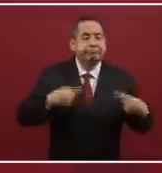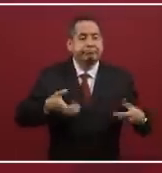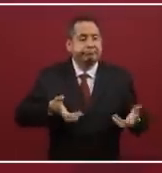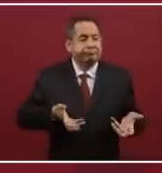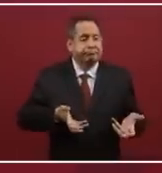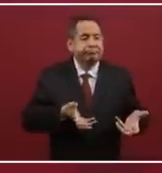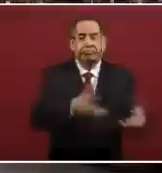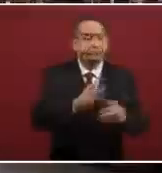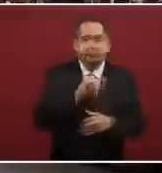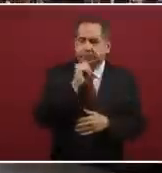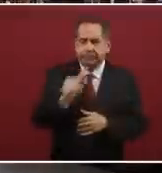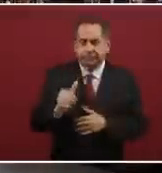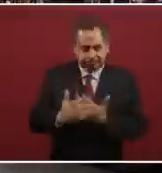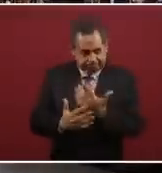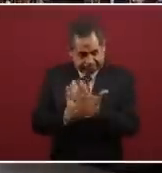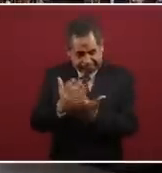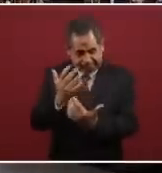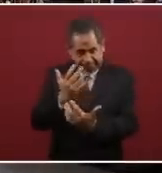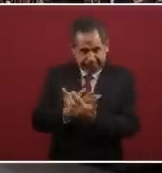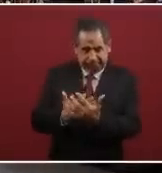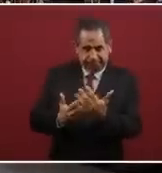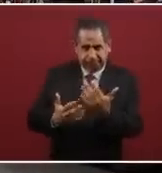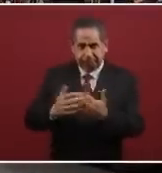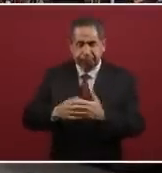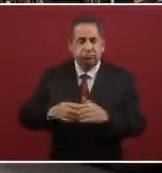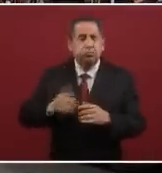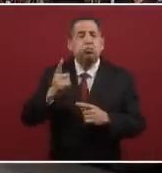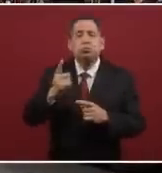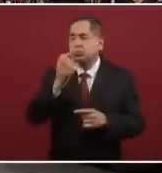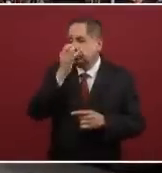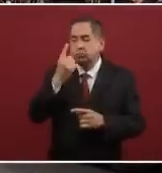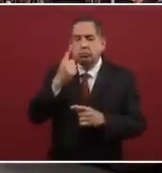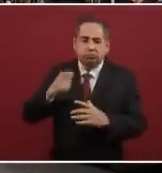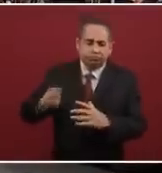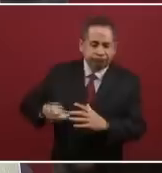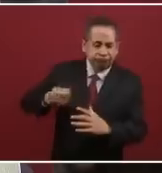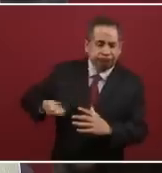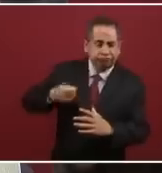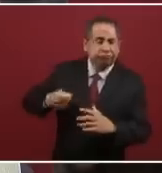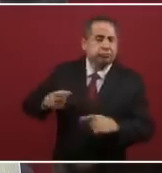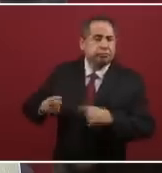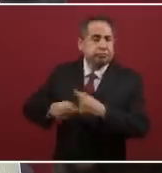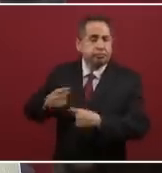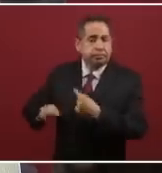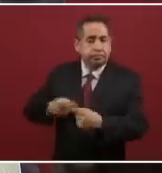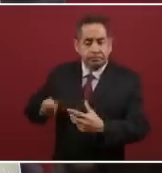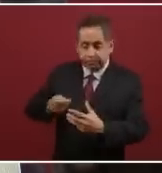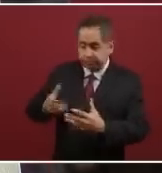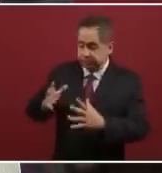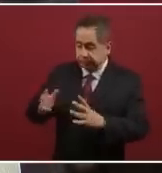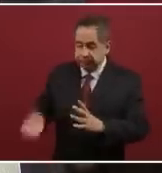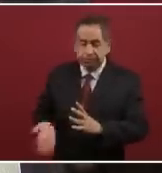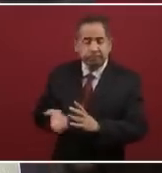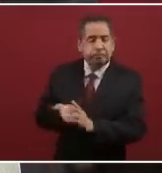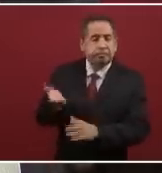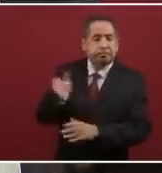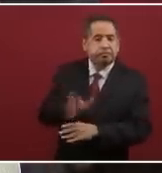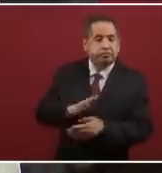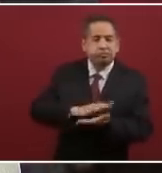sino solo con revolvedoras para que se dé